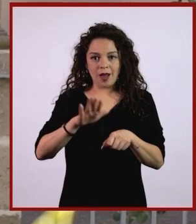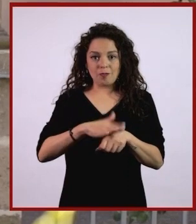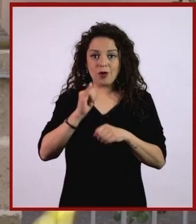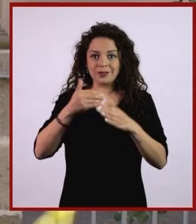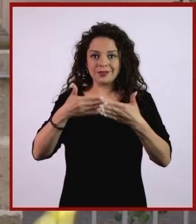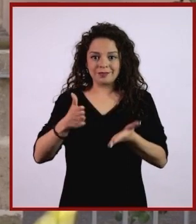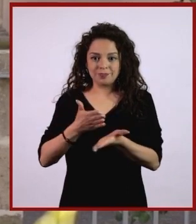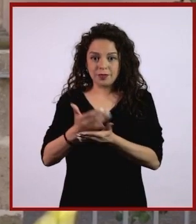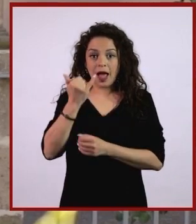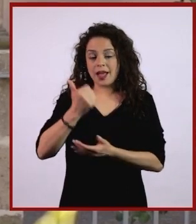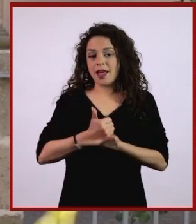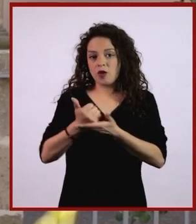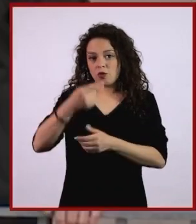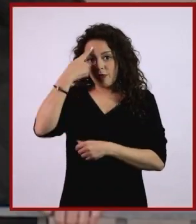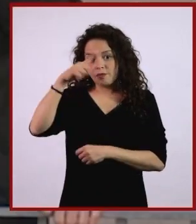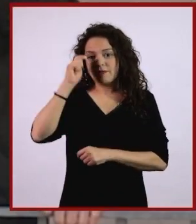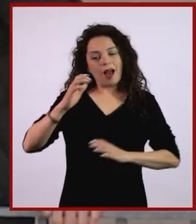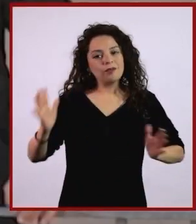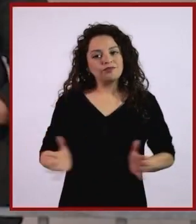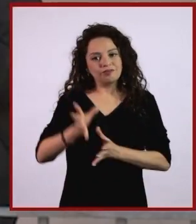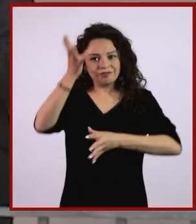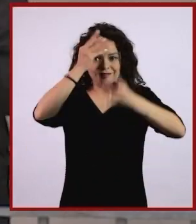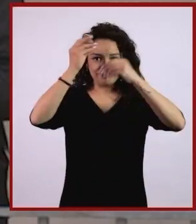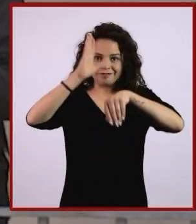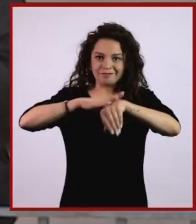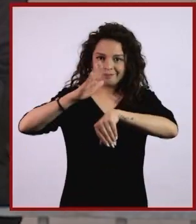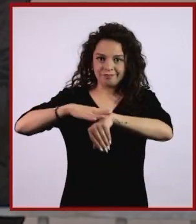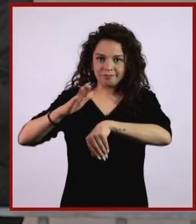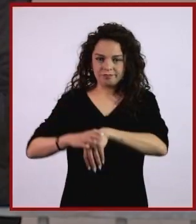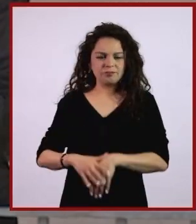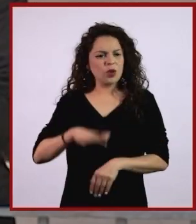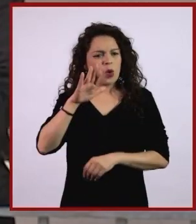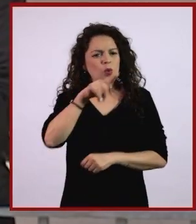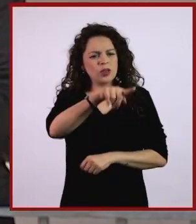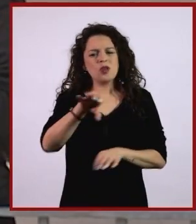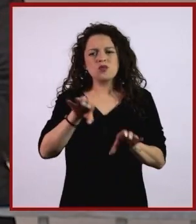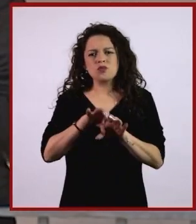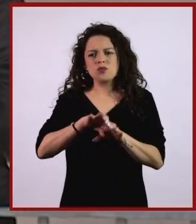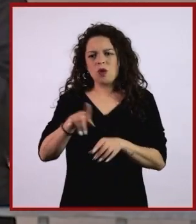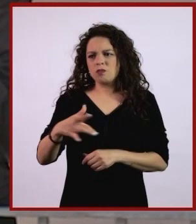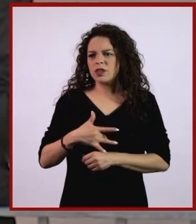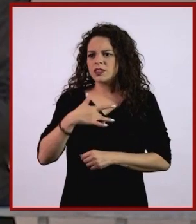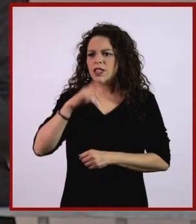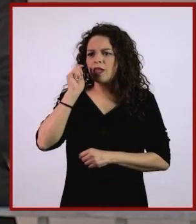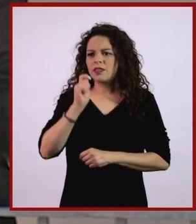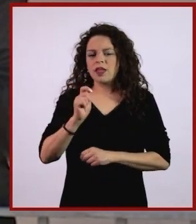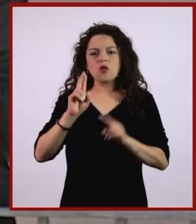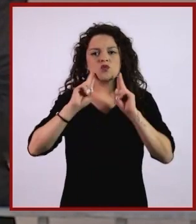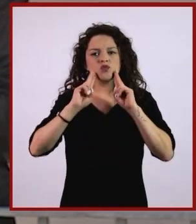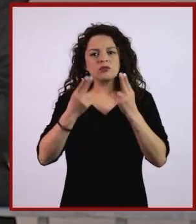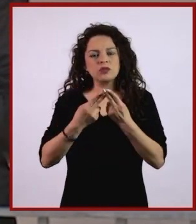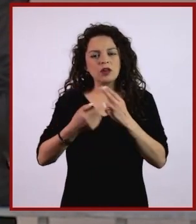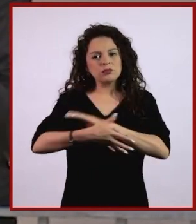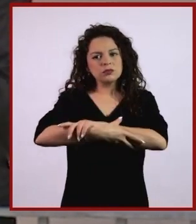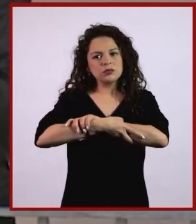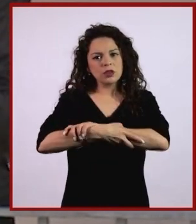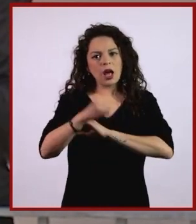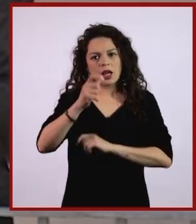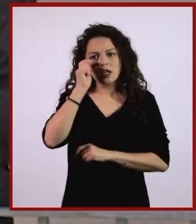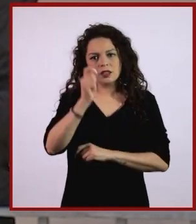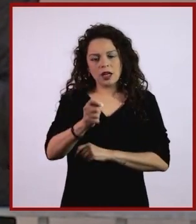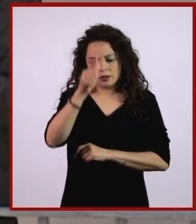por seguir fomentando el conocimiento. Pamela, ¿cómo percibes tú la solidaridad, la unión e incluso